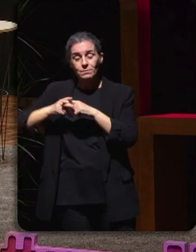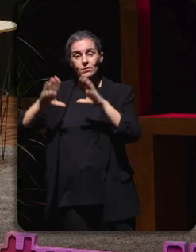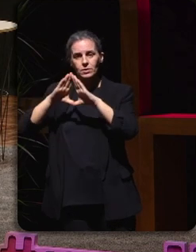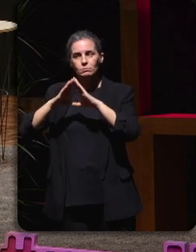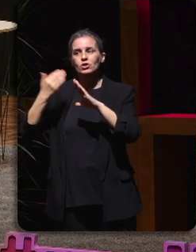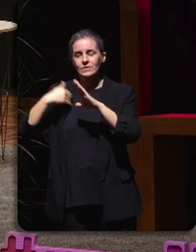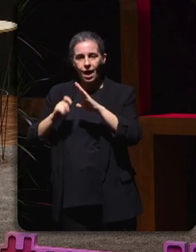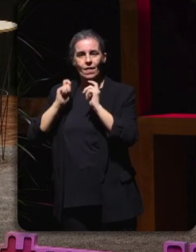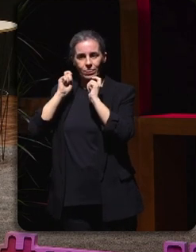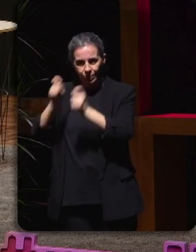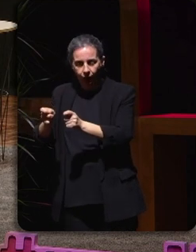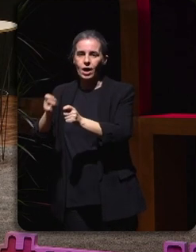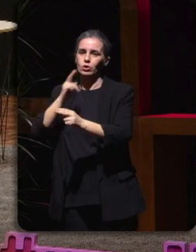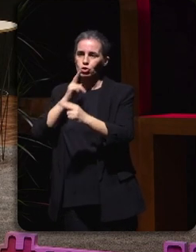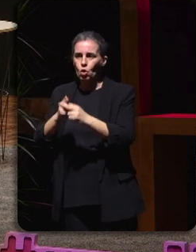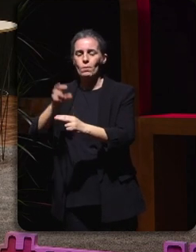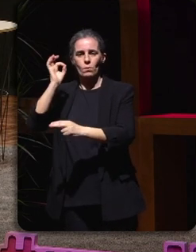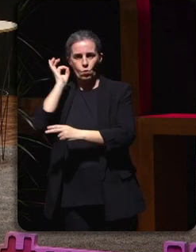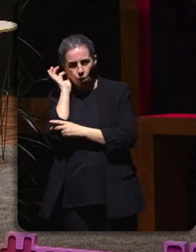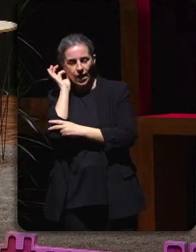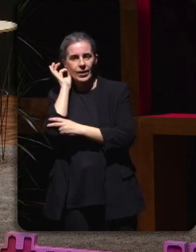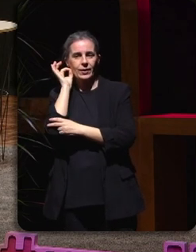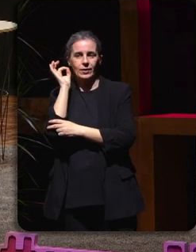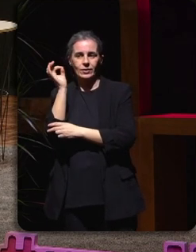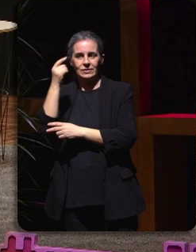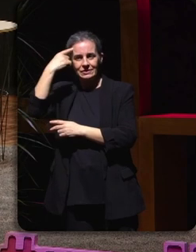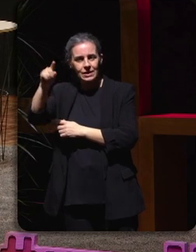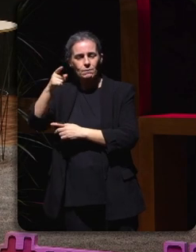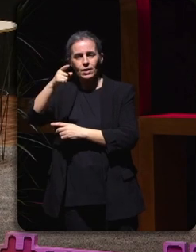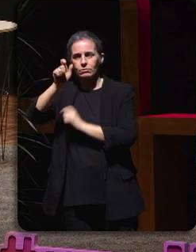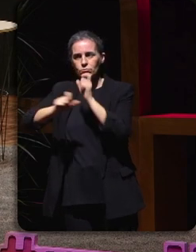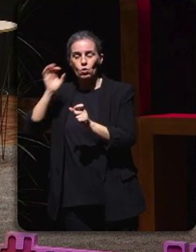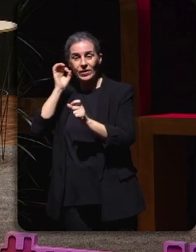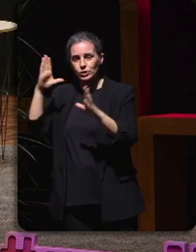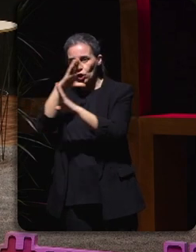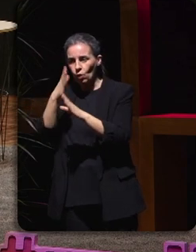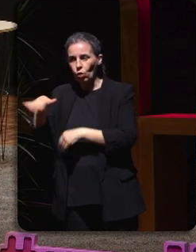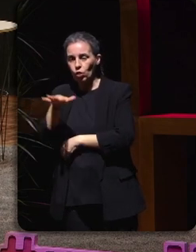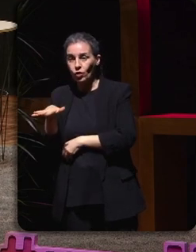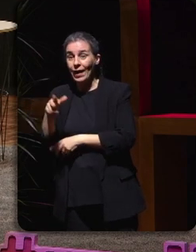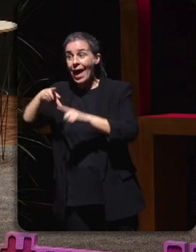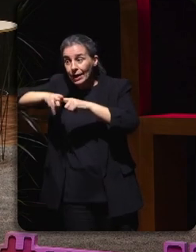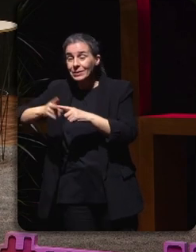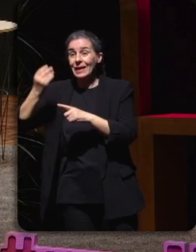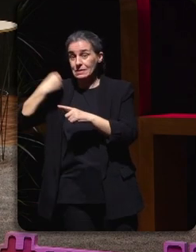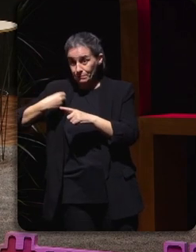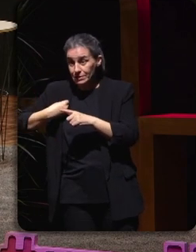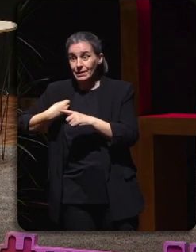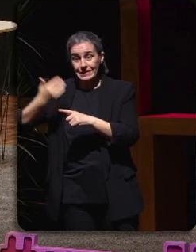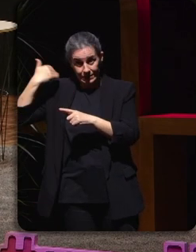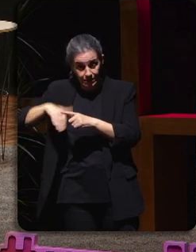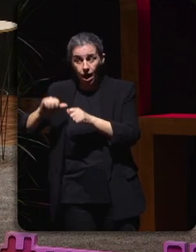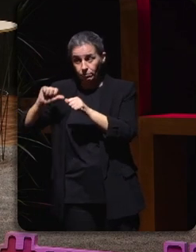para nombrar a las mujeres y para detectar dónde estamos estábamos siendo escondidas esas herramientas que hemos aportado